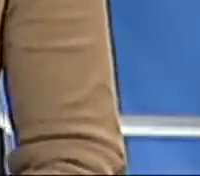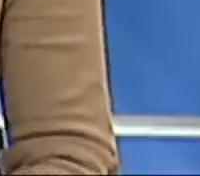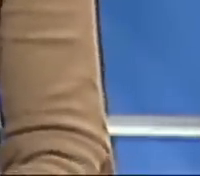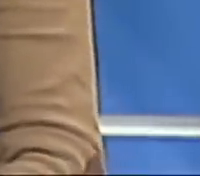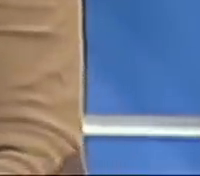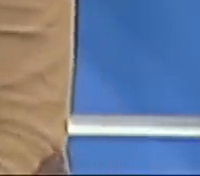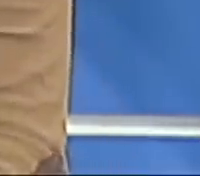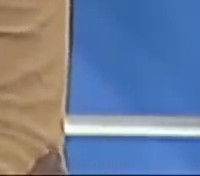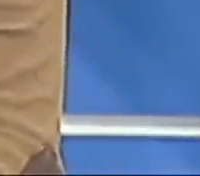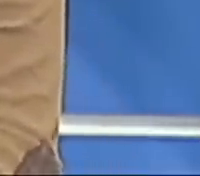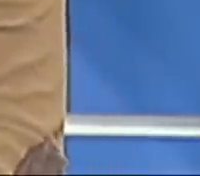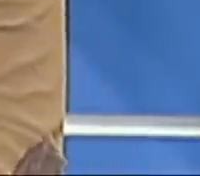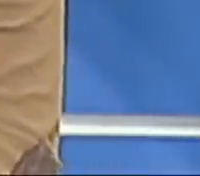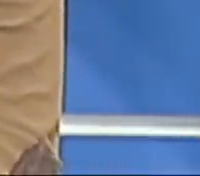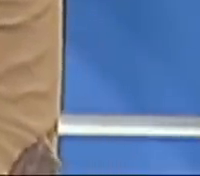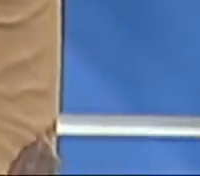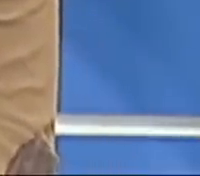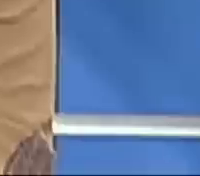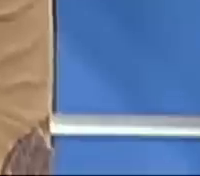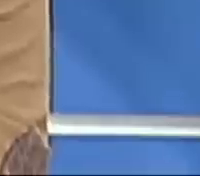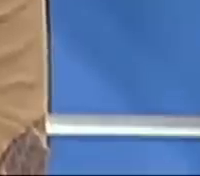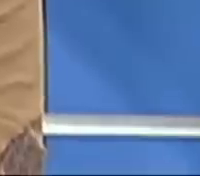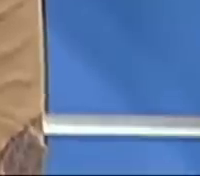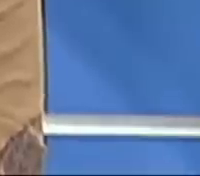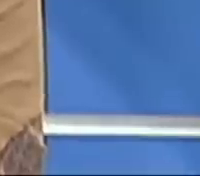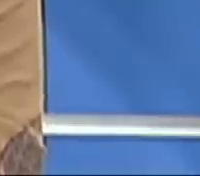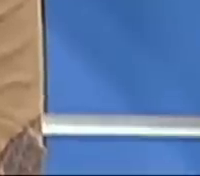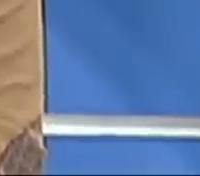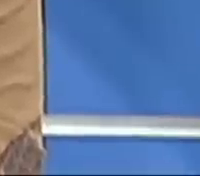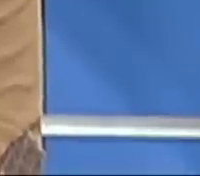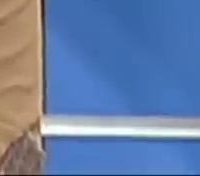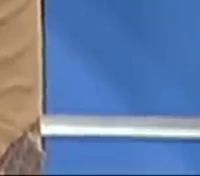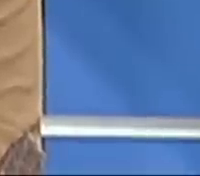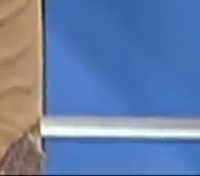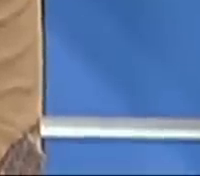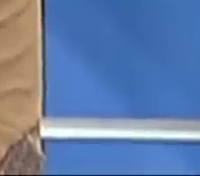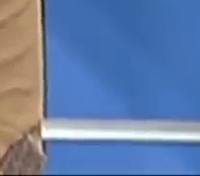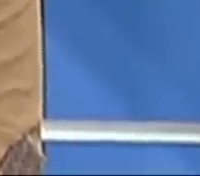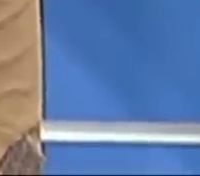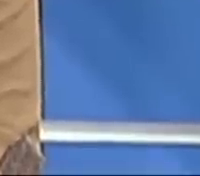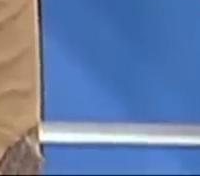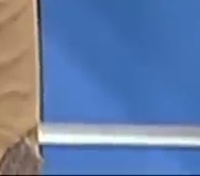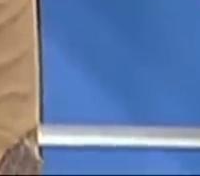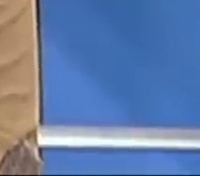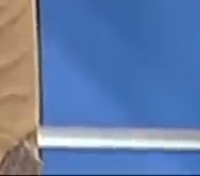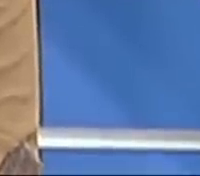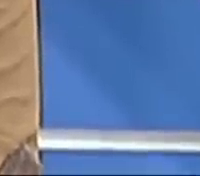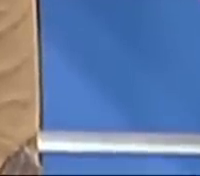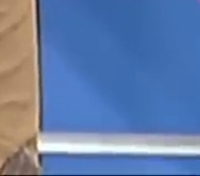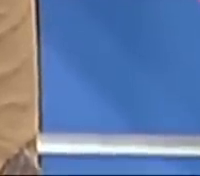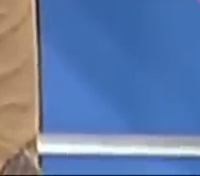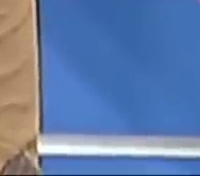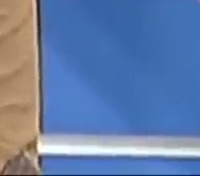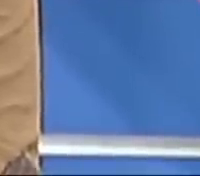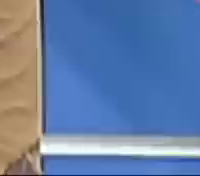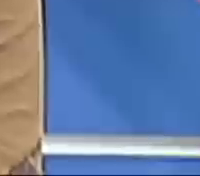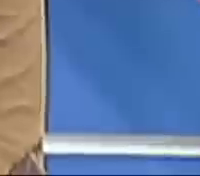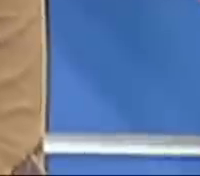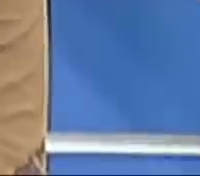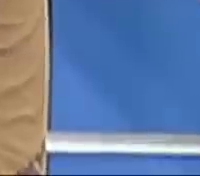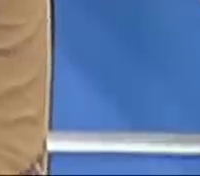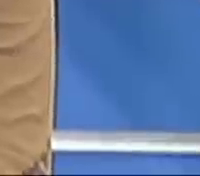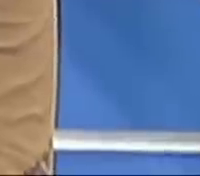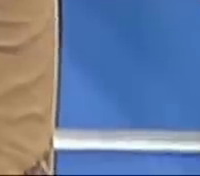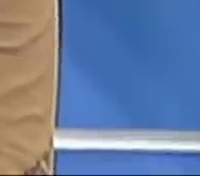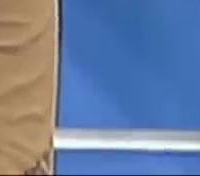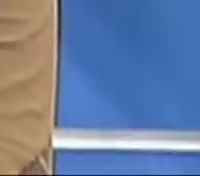y regresamos de una vez. Tenemos todavía un poquito más. Creo que no llegamos a agotar todos los planes de contenido hoy. Hemos tenido la suerte, la